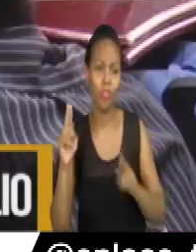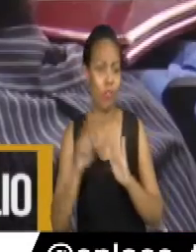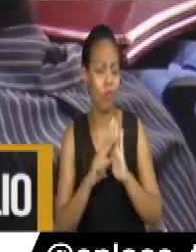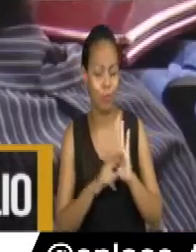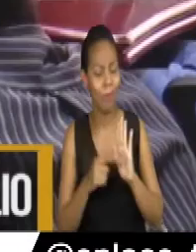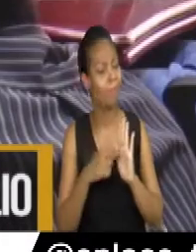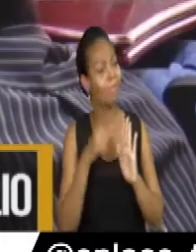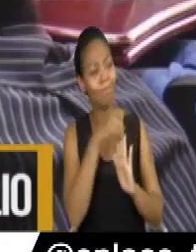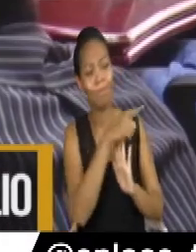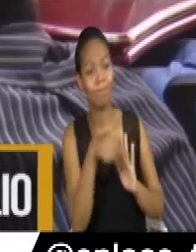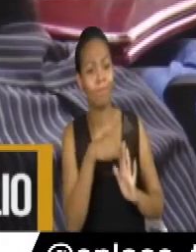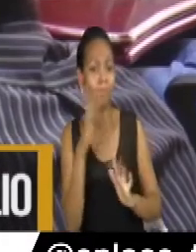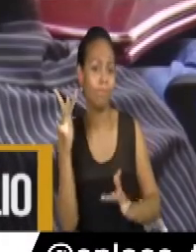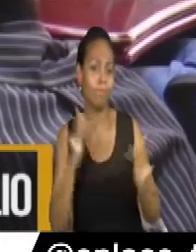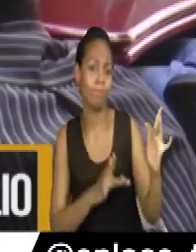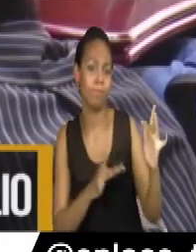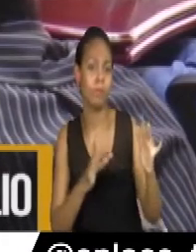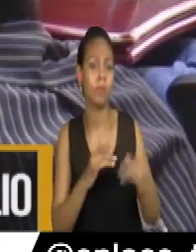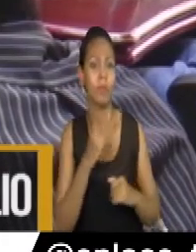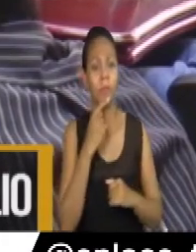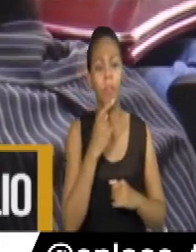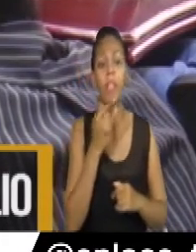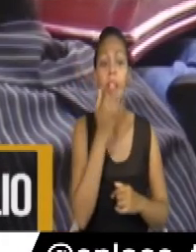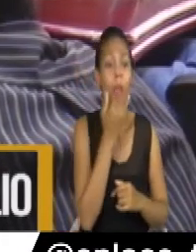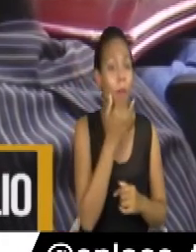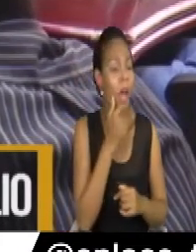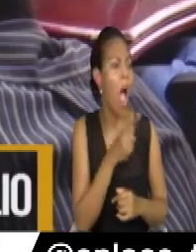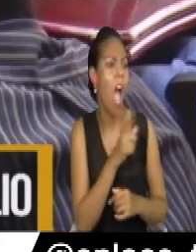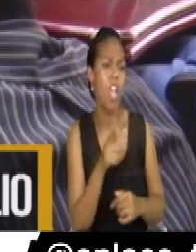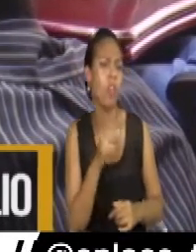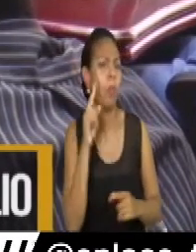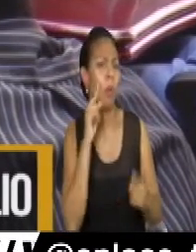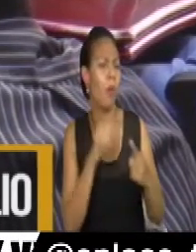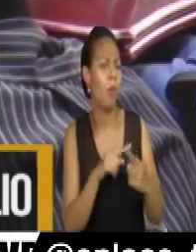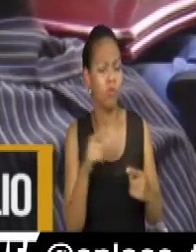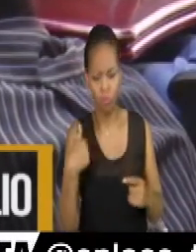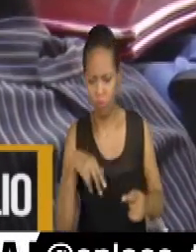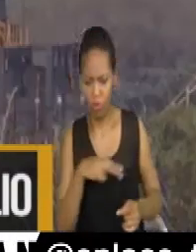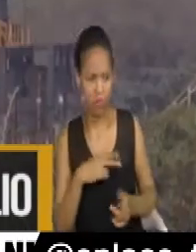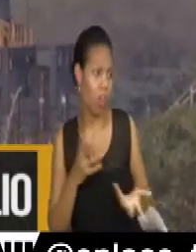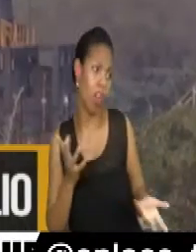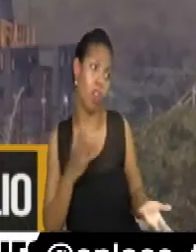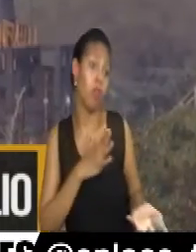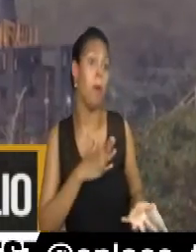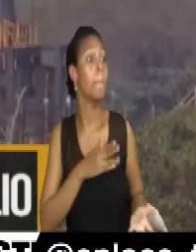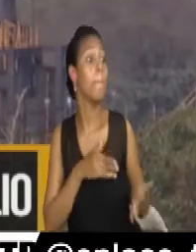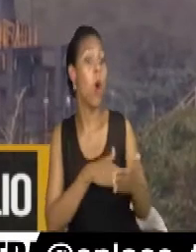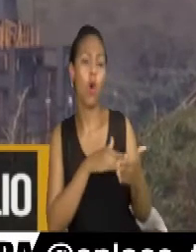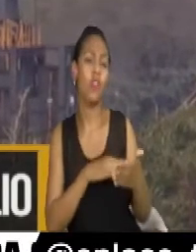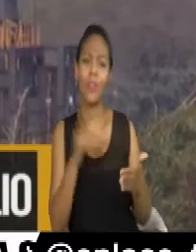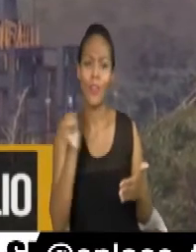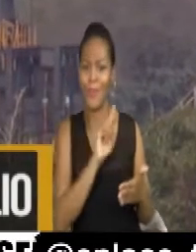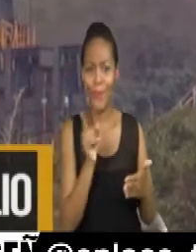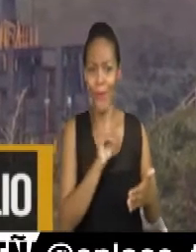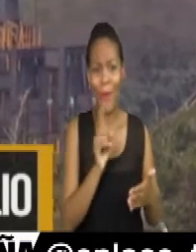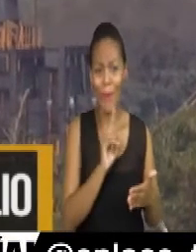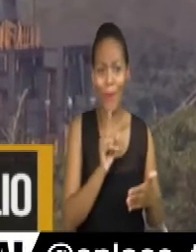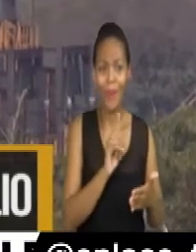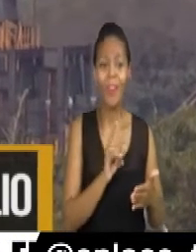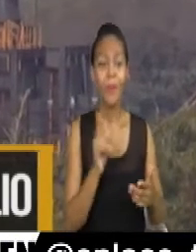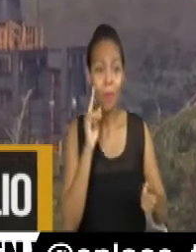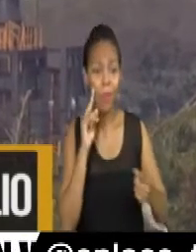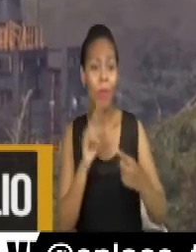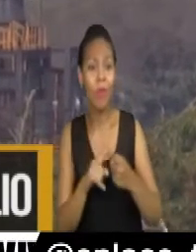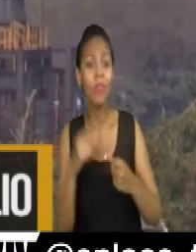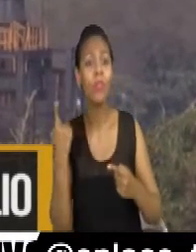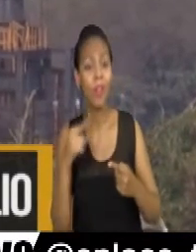Corporados aseguran que no se niegan a la iniciativa que busca defender la realización del proyecto de modernización de la refinería de Barranca Bermeja y que lo que se pretende